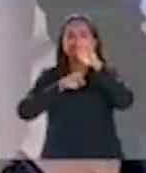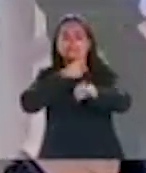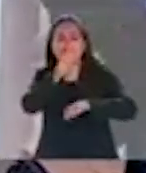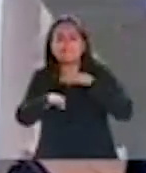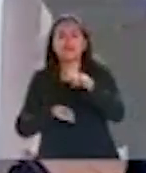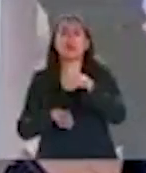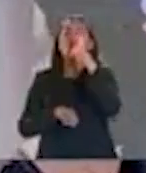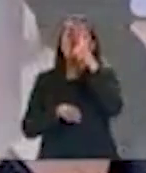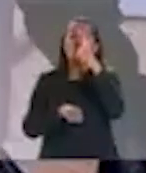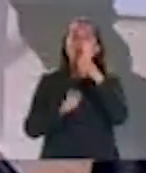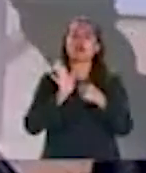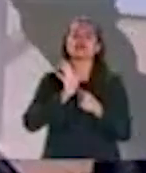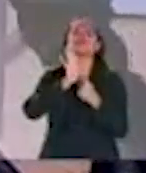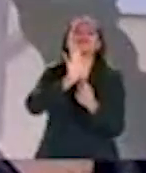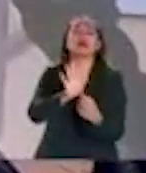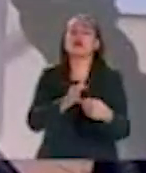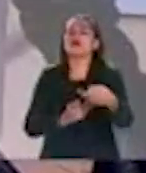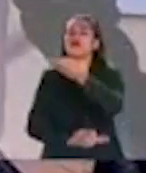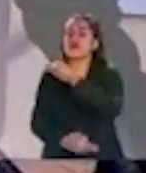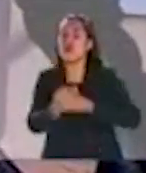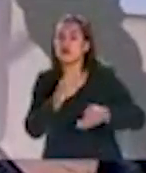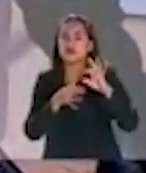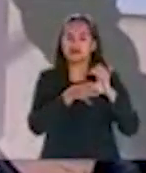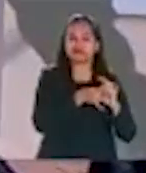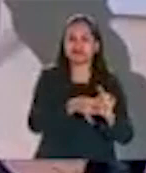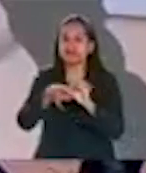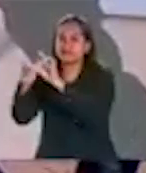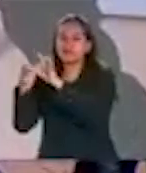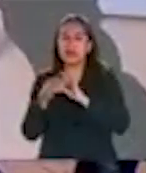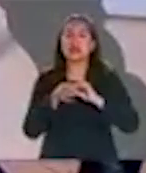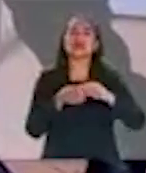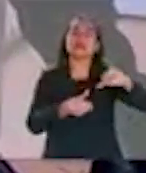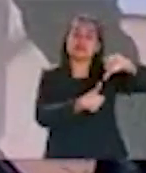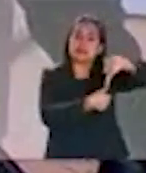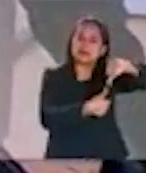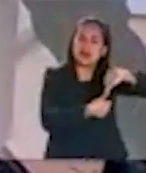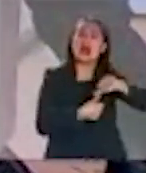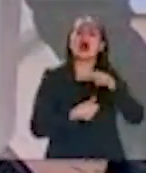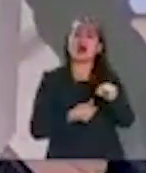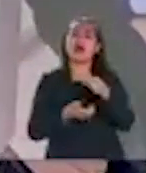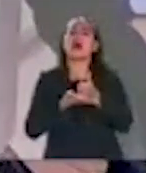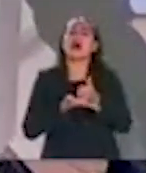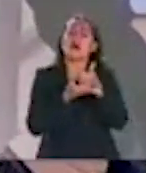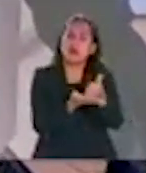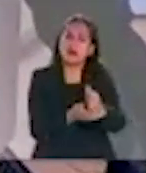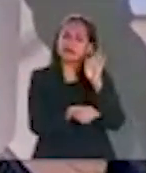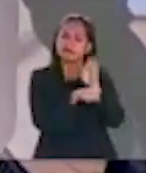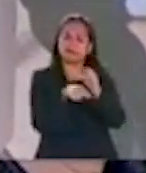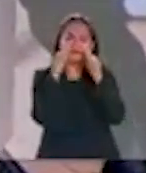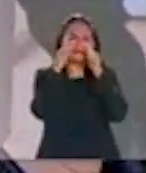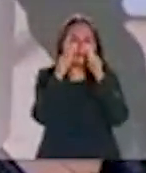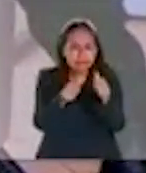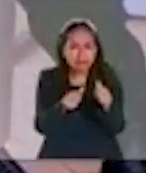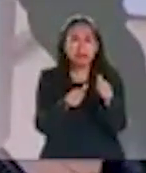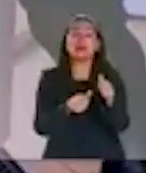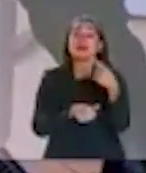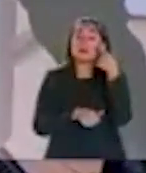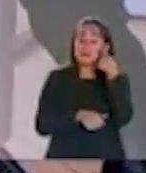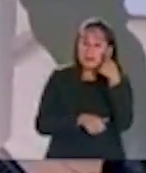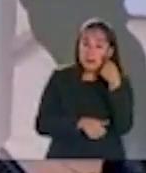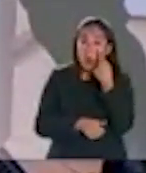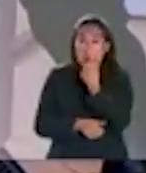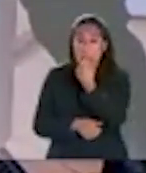cooperemos con los países de centroamérica y demostremos que un peso invertido en